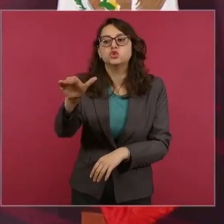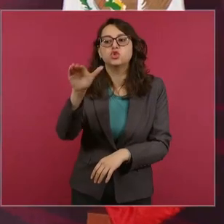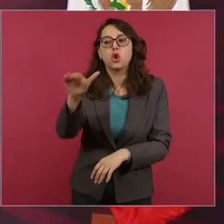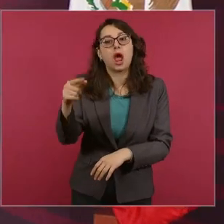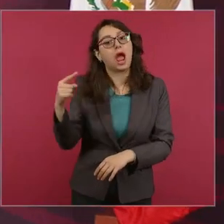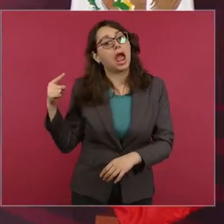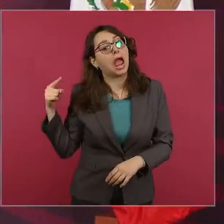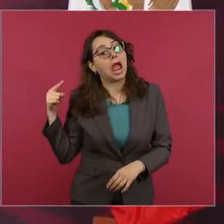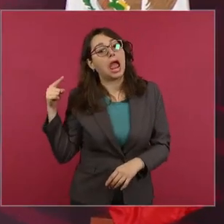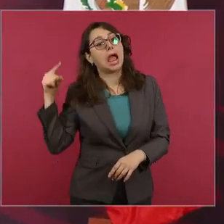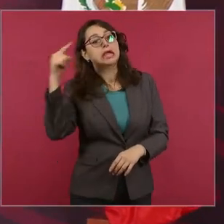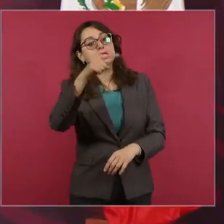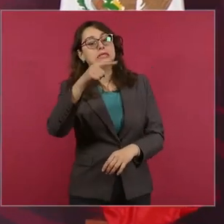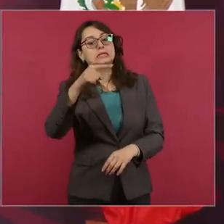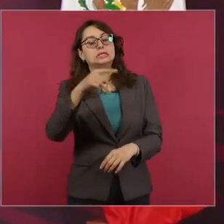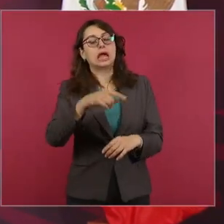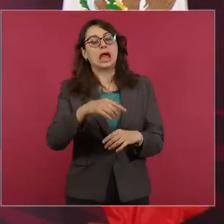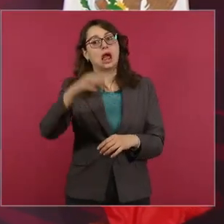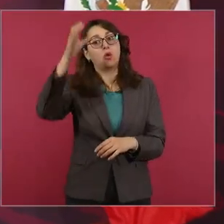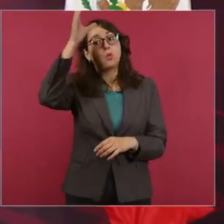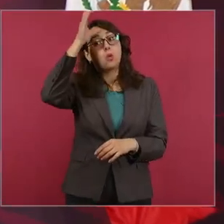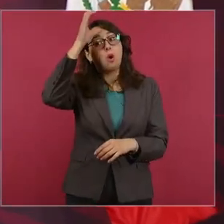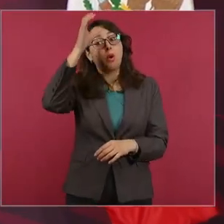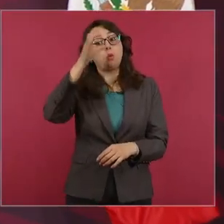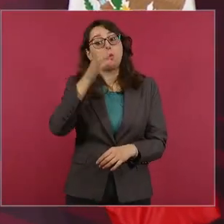el que estaba de tesorero de Coahuila